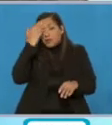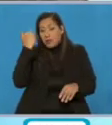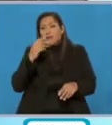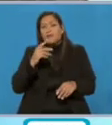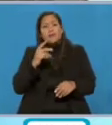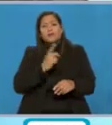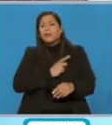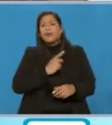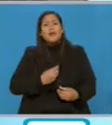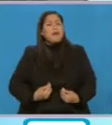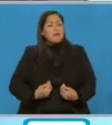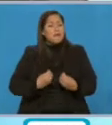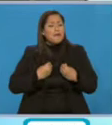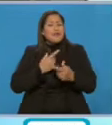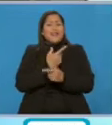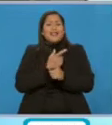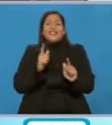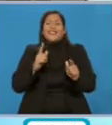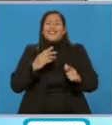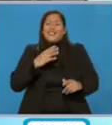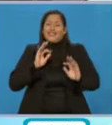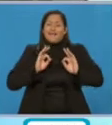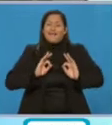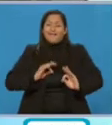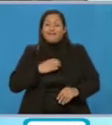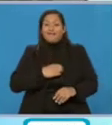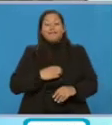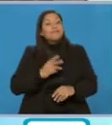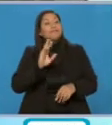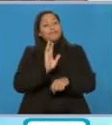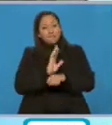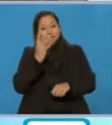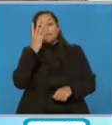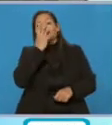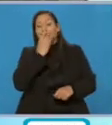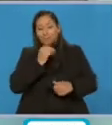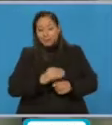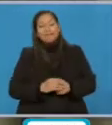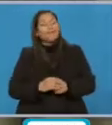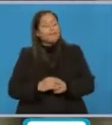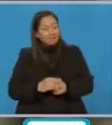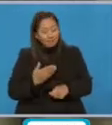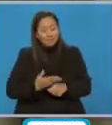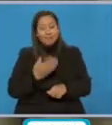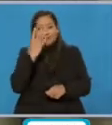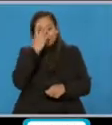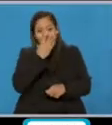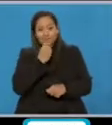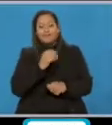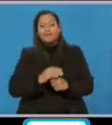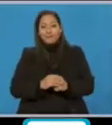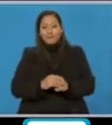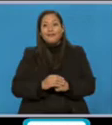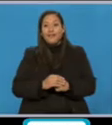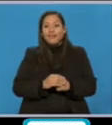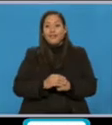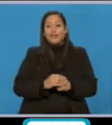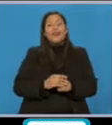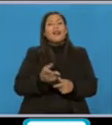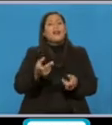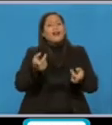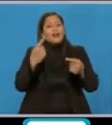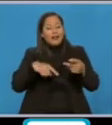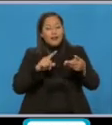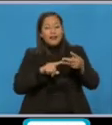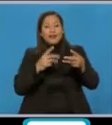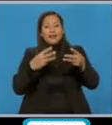hay que disfrutar. Vivir ¿no? la vida. Aquí Exactamente. sigo. Ay, qué linda película, ¿eh? Muy linda película, muy recomendable. Muy bien. ¿Y cuál es ¿Y la qué